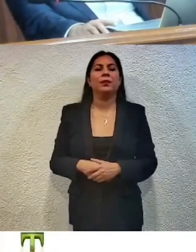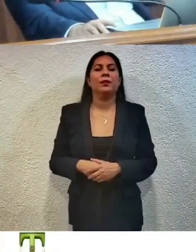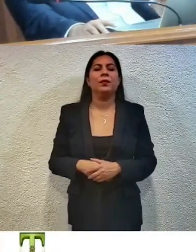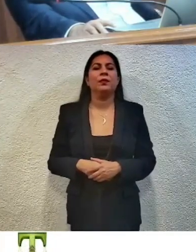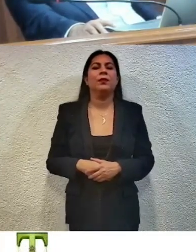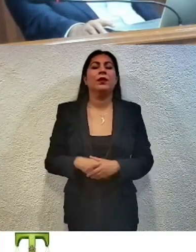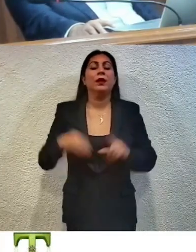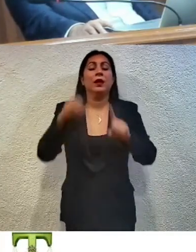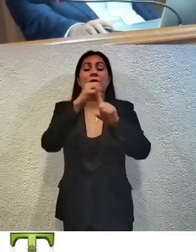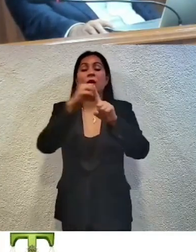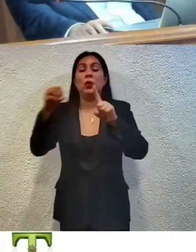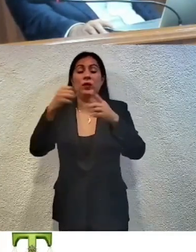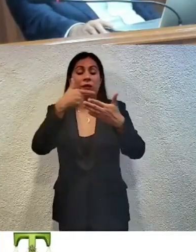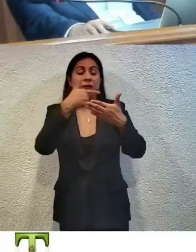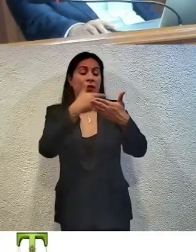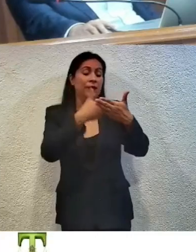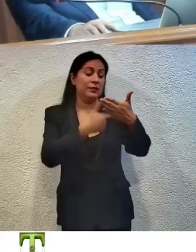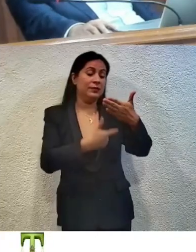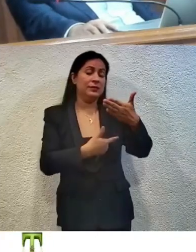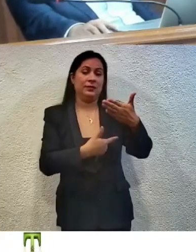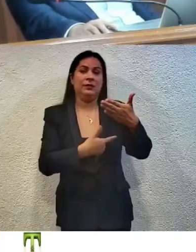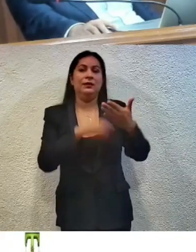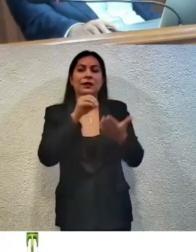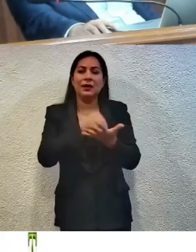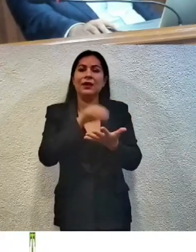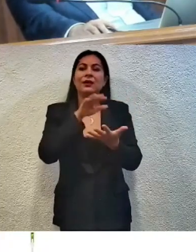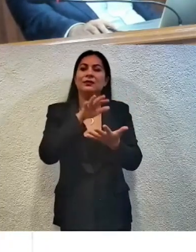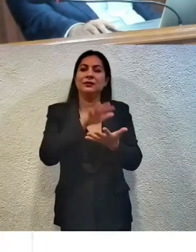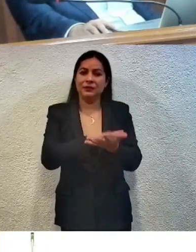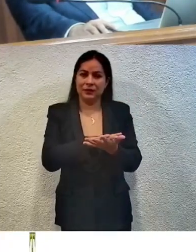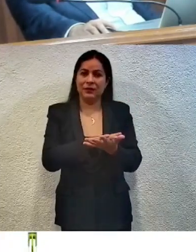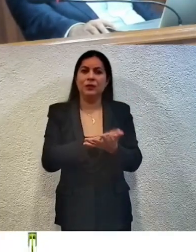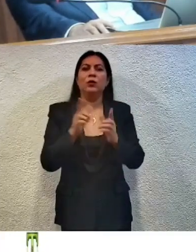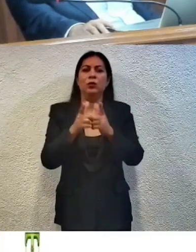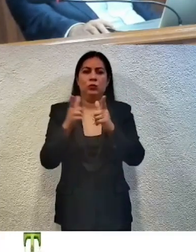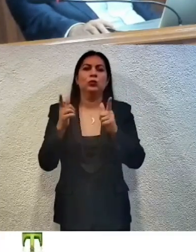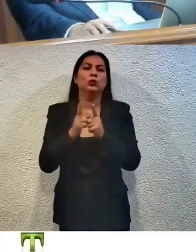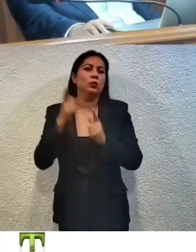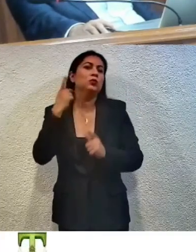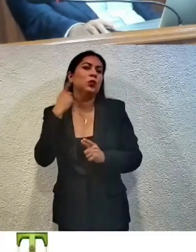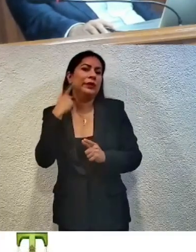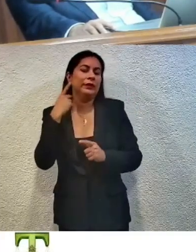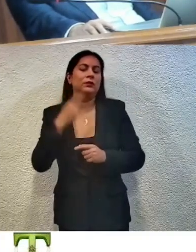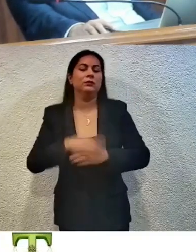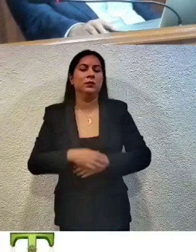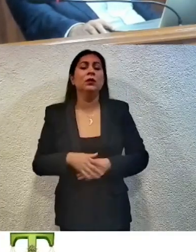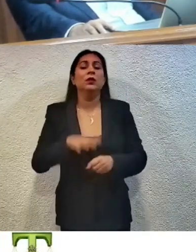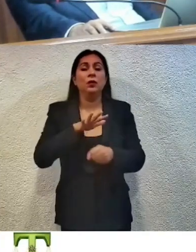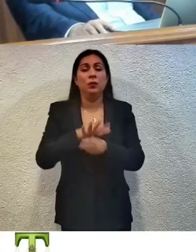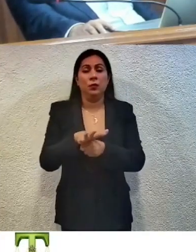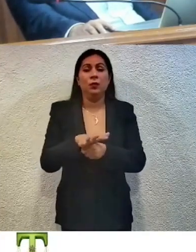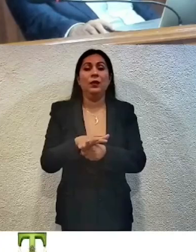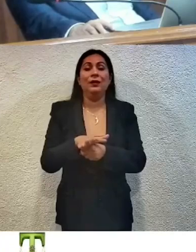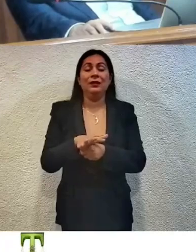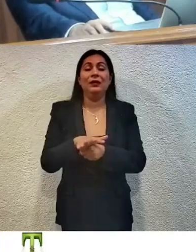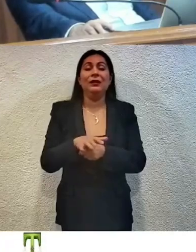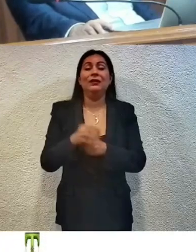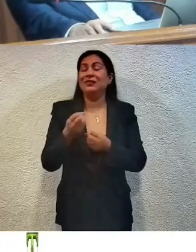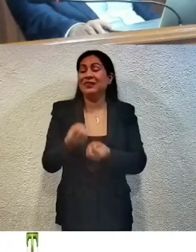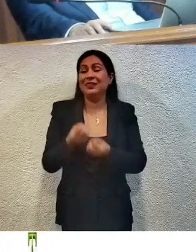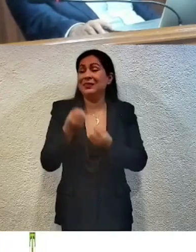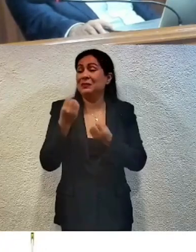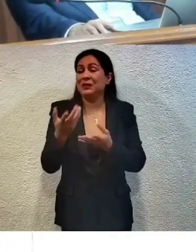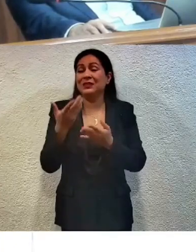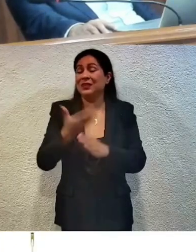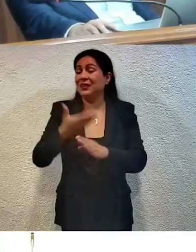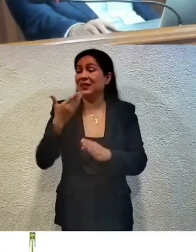el orden de prelación de las listas registradas por los partidos políticos, el cual está expresamente